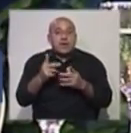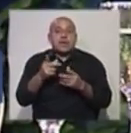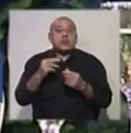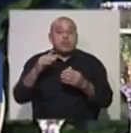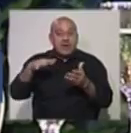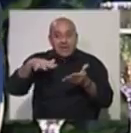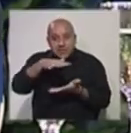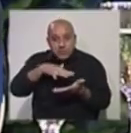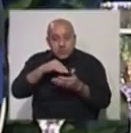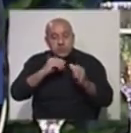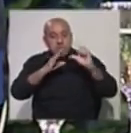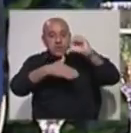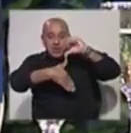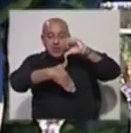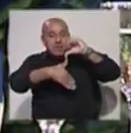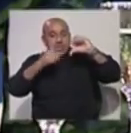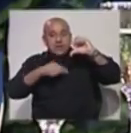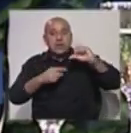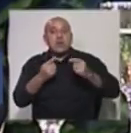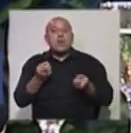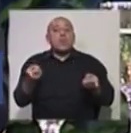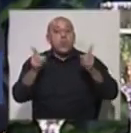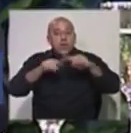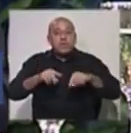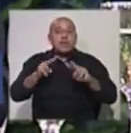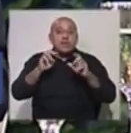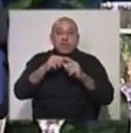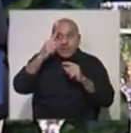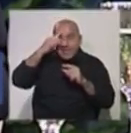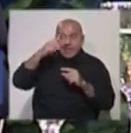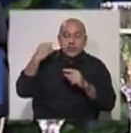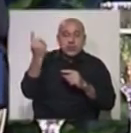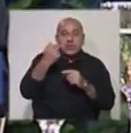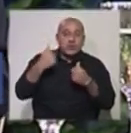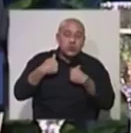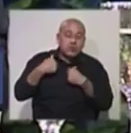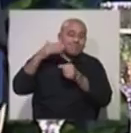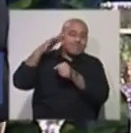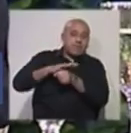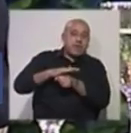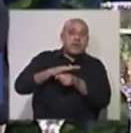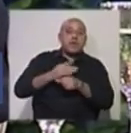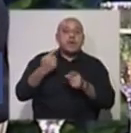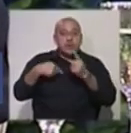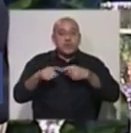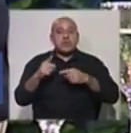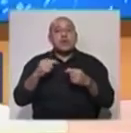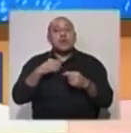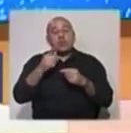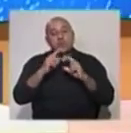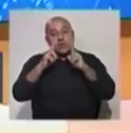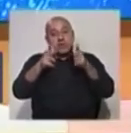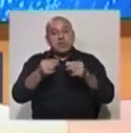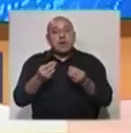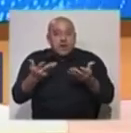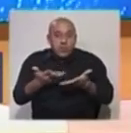región porque nos vuelve a ubicar en la marginalidad del mundo. Ese es el dilema y el drama, la tragedia, como dice Gerardo, que nos está